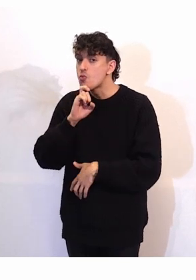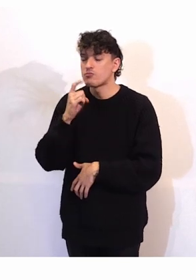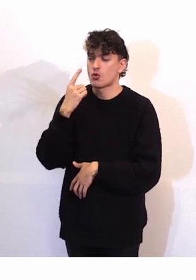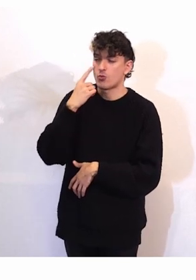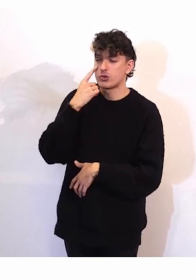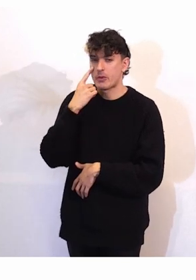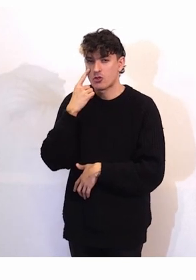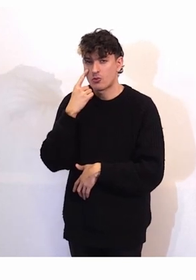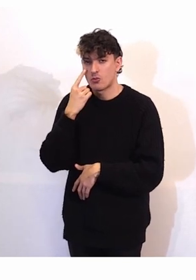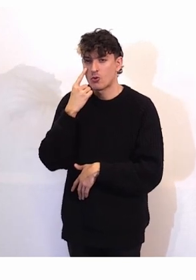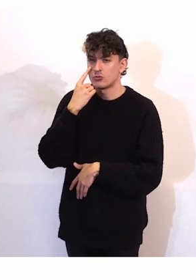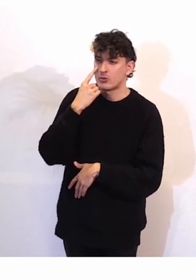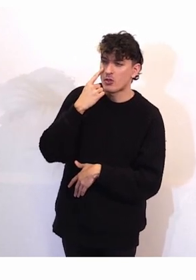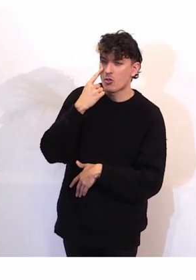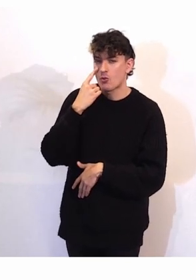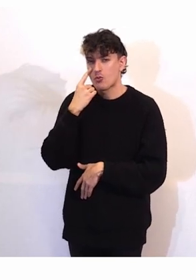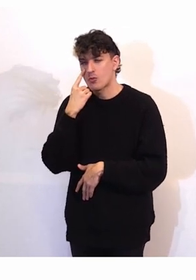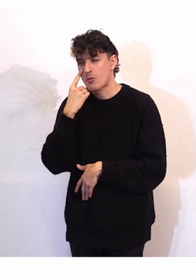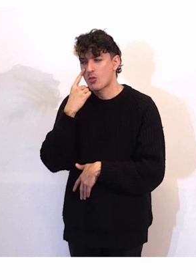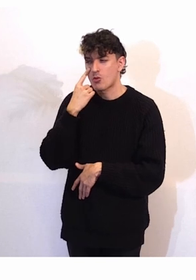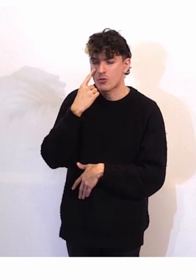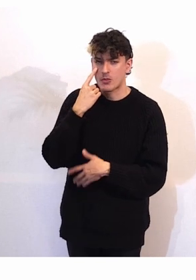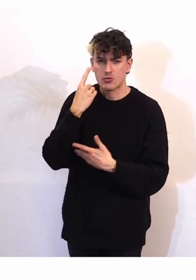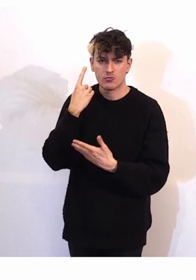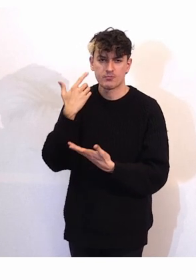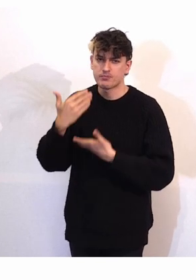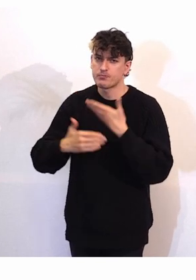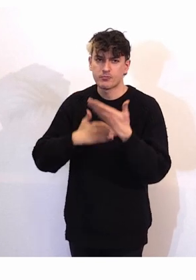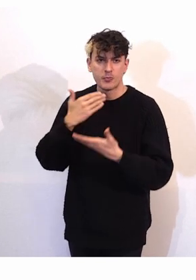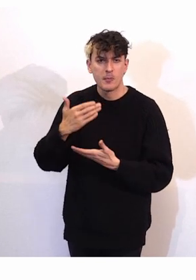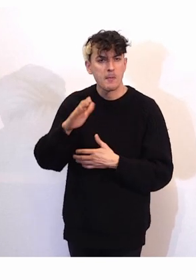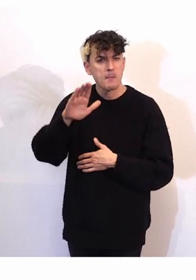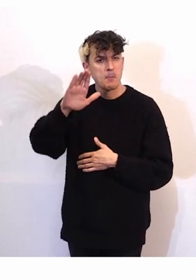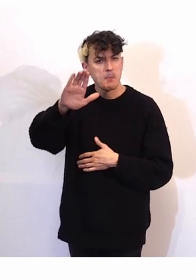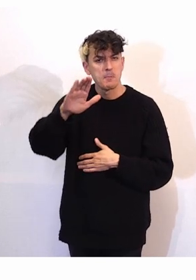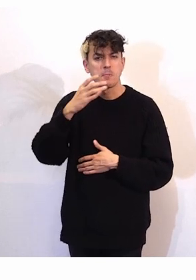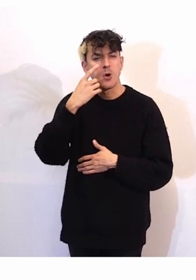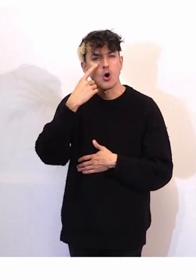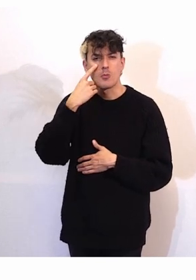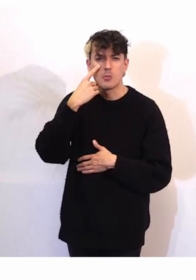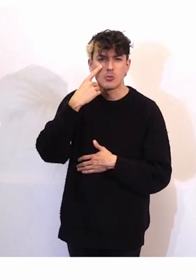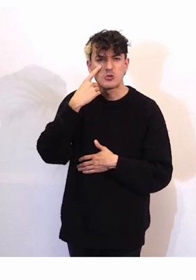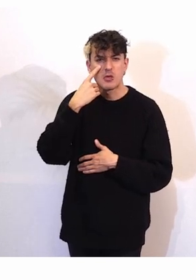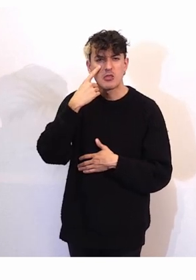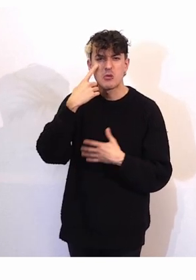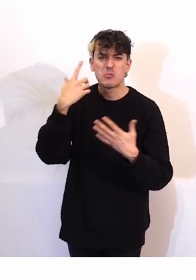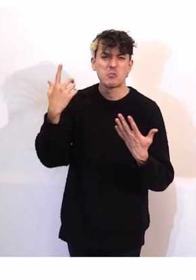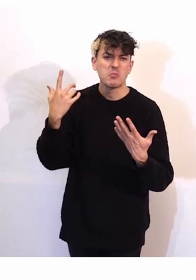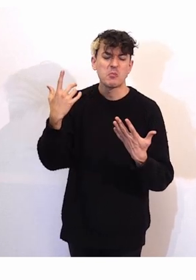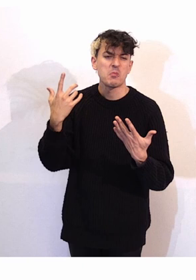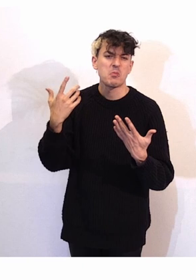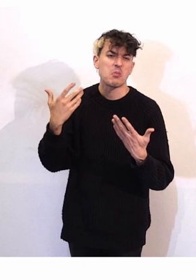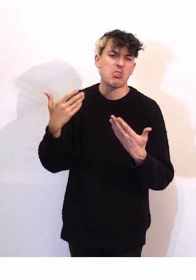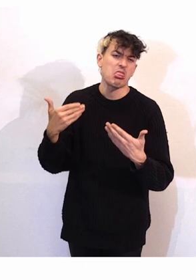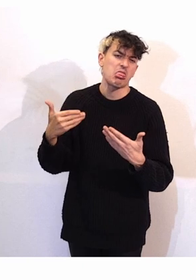Observación, observación, observación, observación. Pero no una observación dejada, o